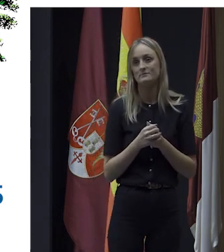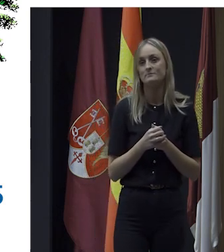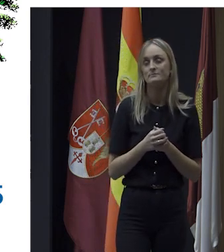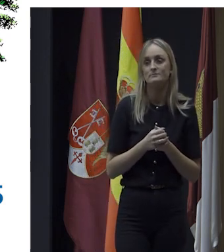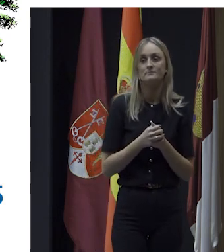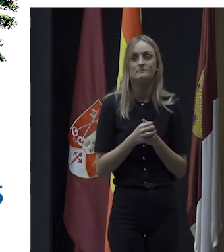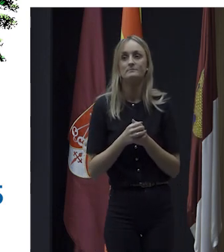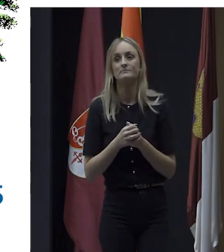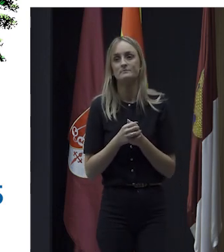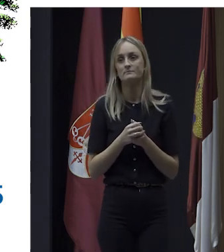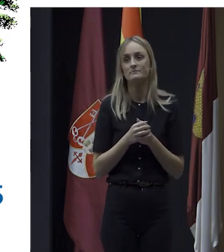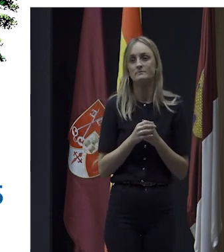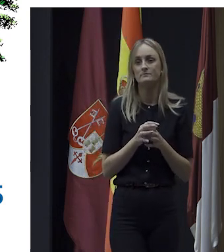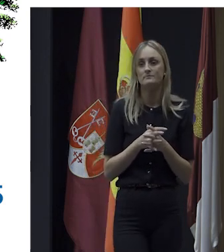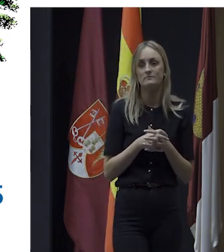Gracias.